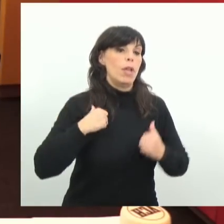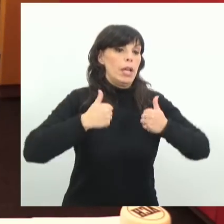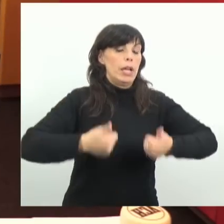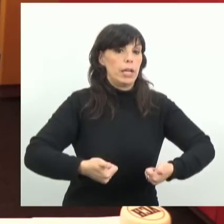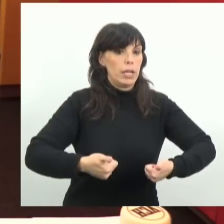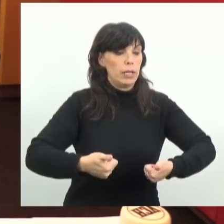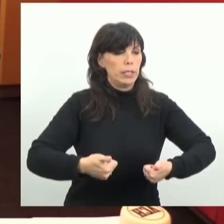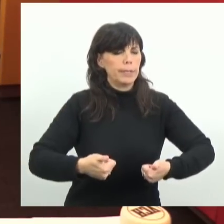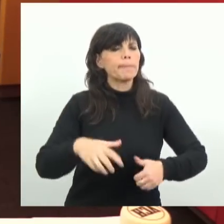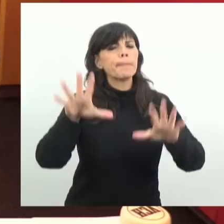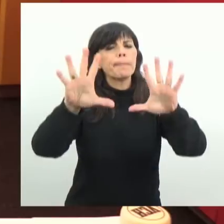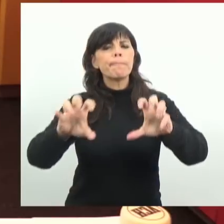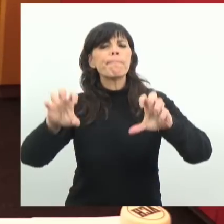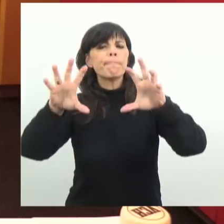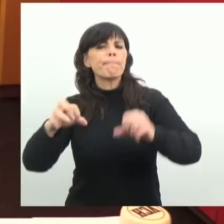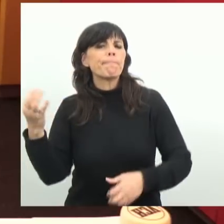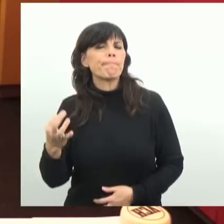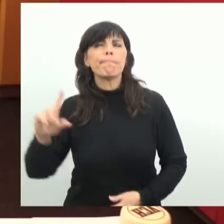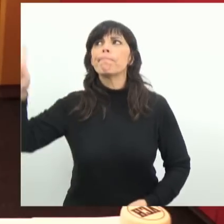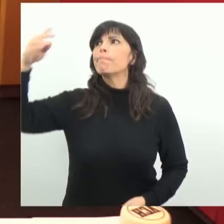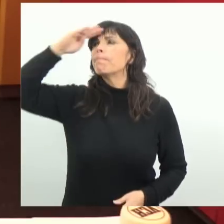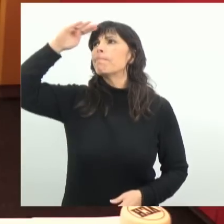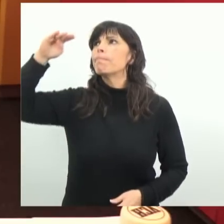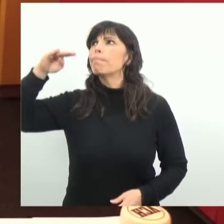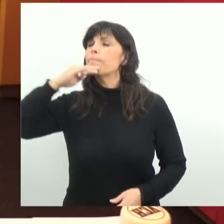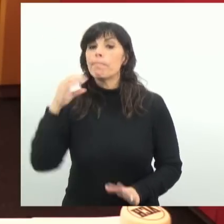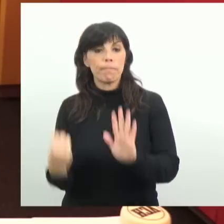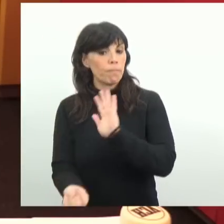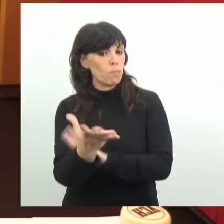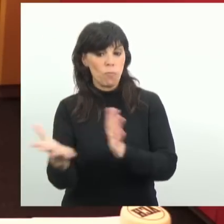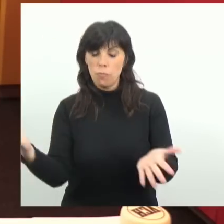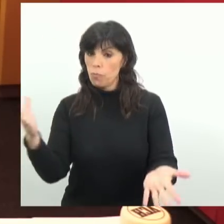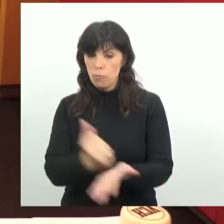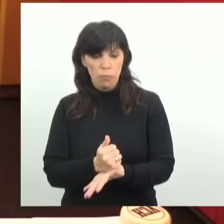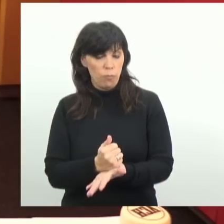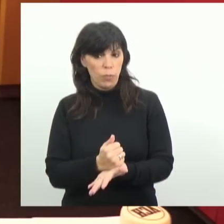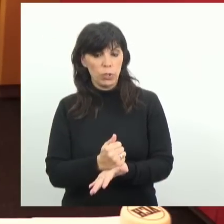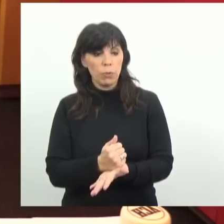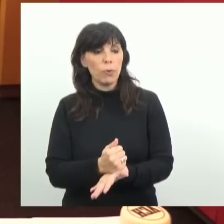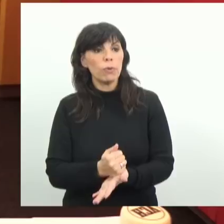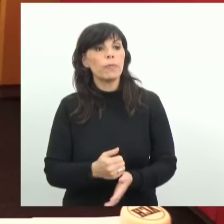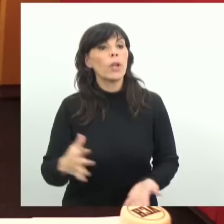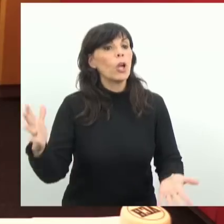creado todo. Todo lo que ha creado ya estaba en su palabra.